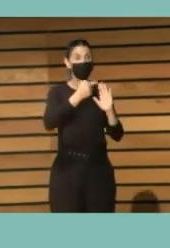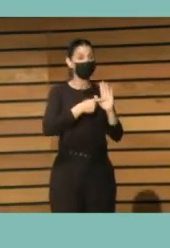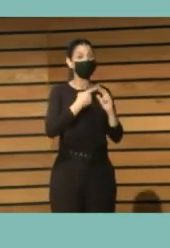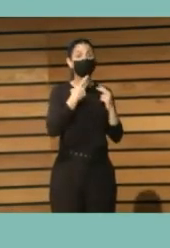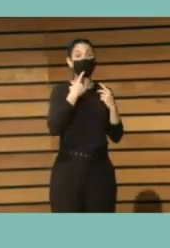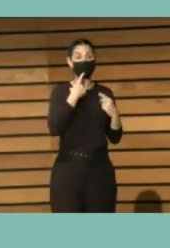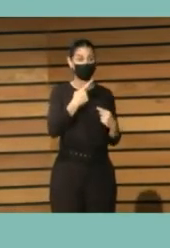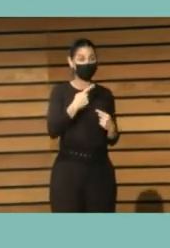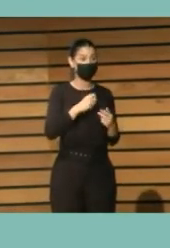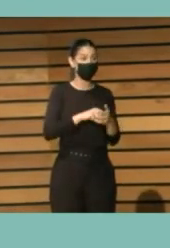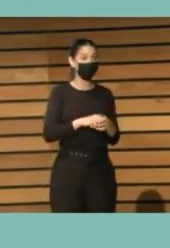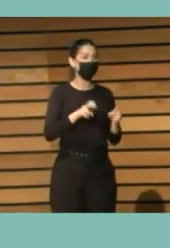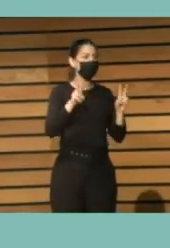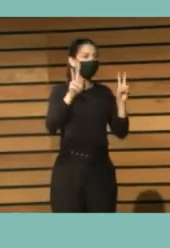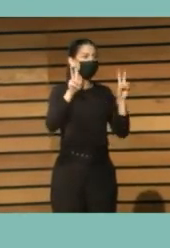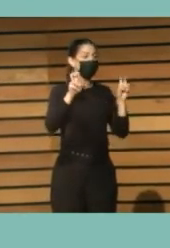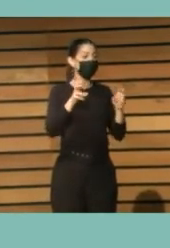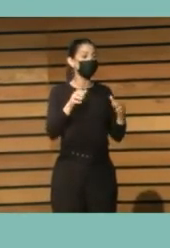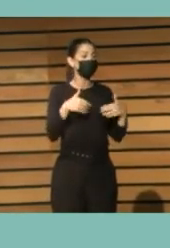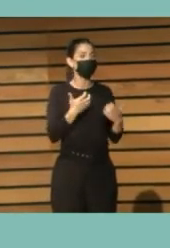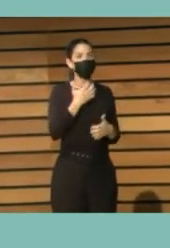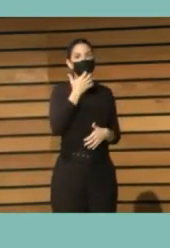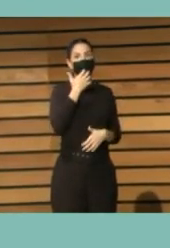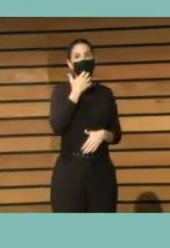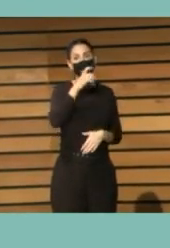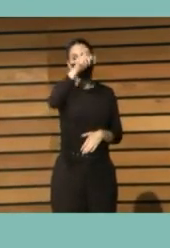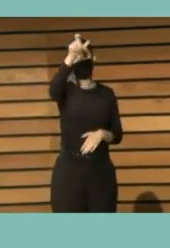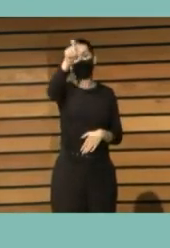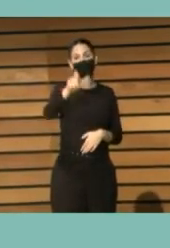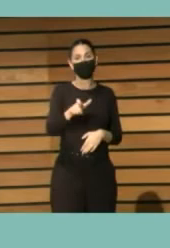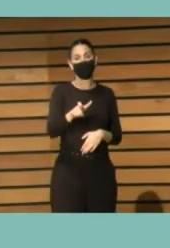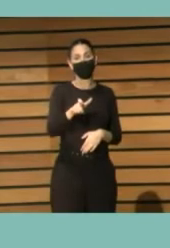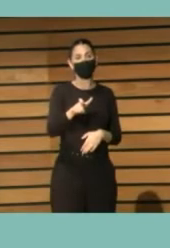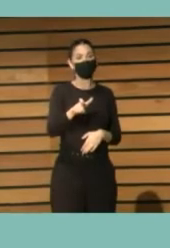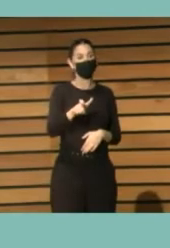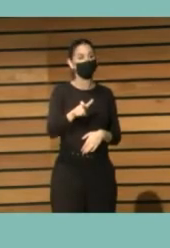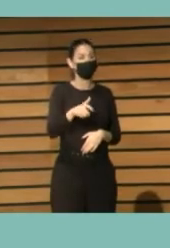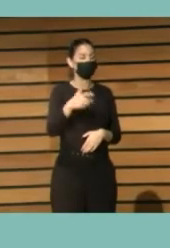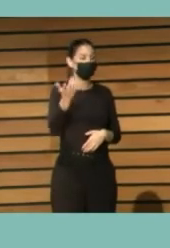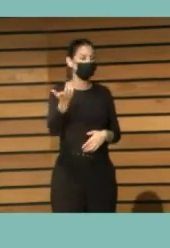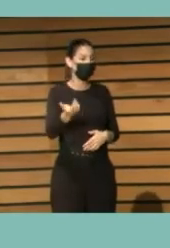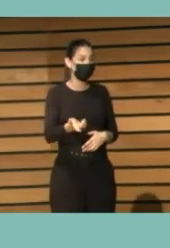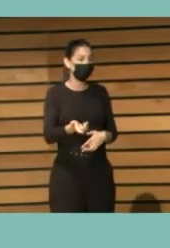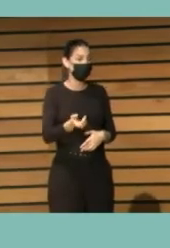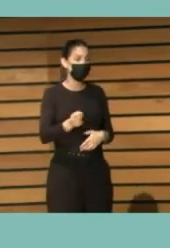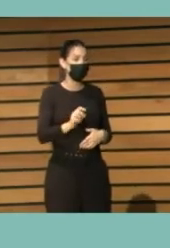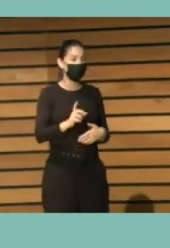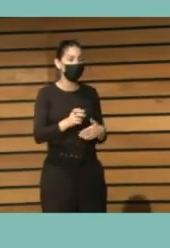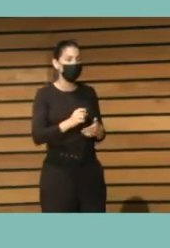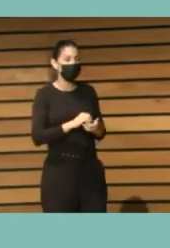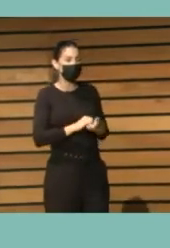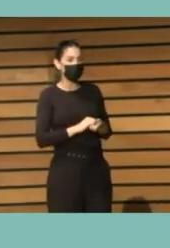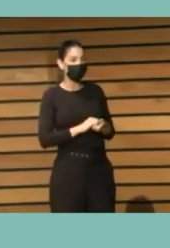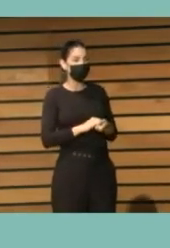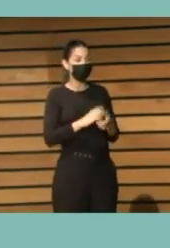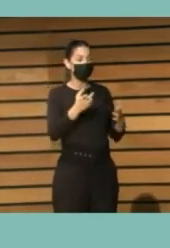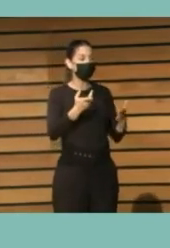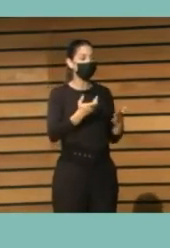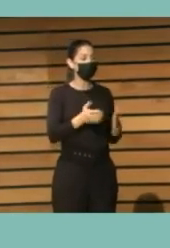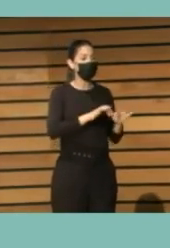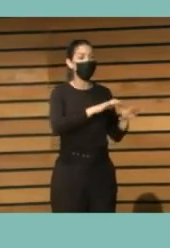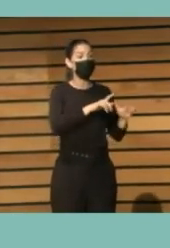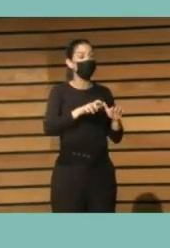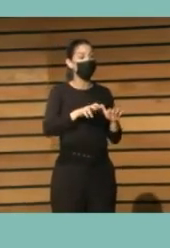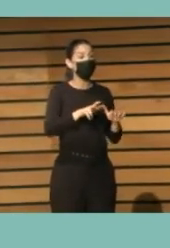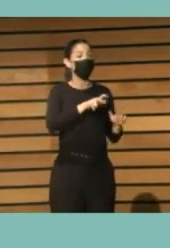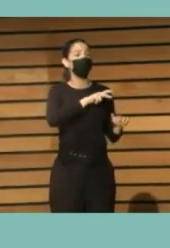expectativas en el servicio, ¿no? Cuando una persona entra y hay desde una ordenanza, un conserje o bien un auxiliar